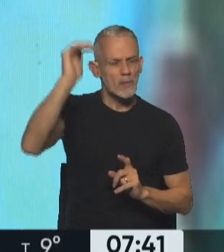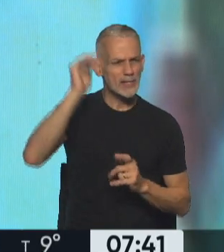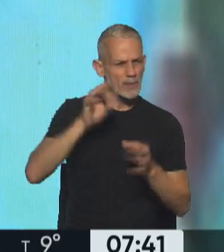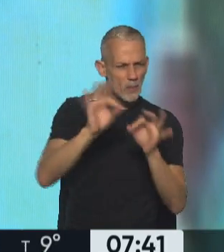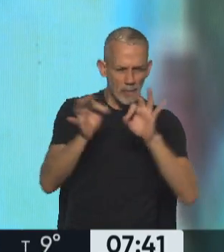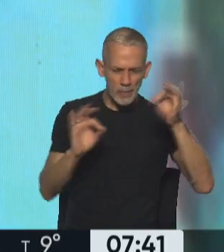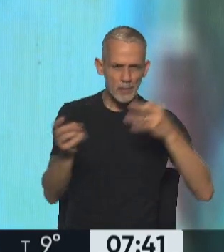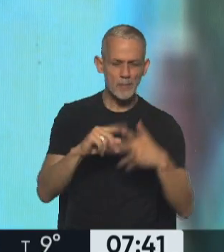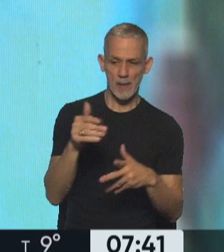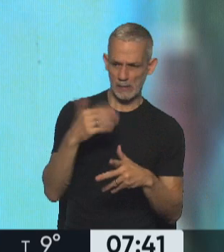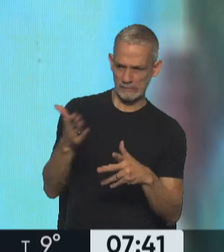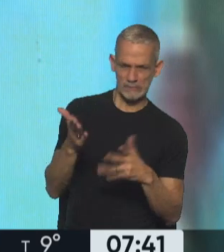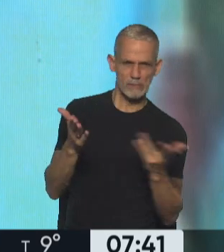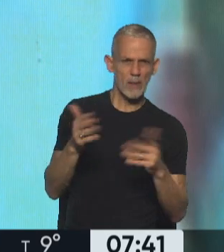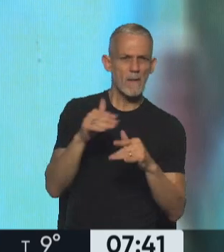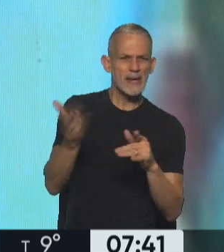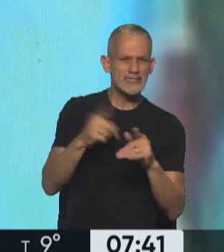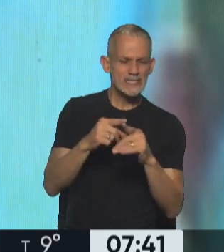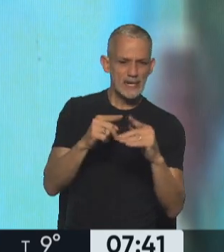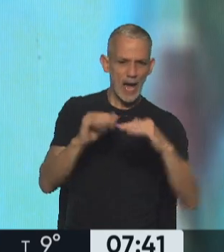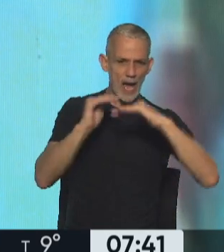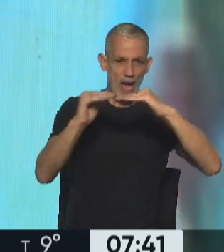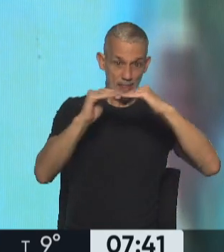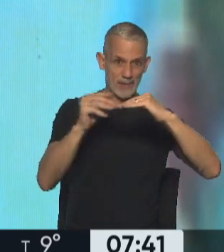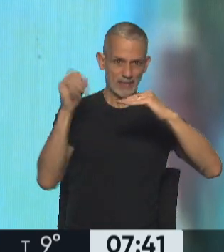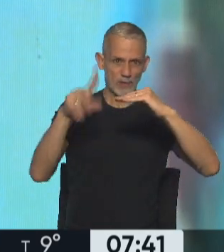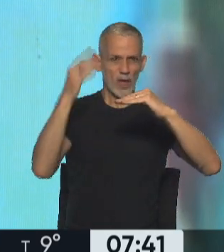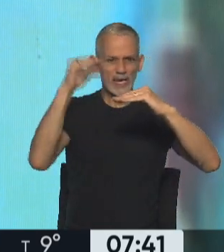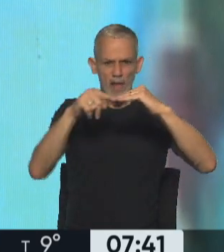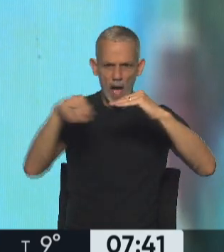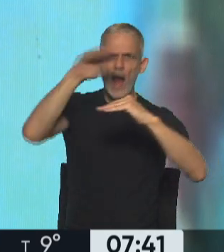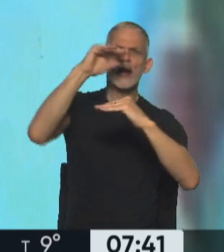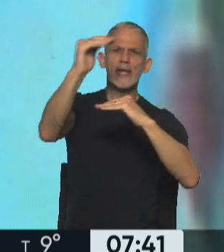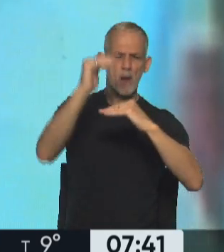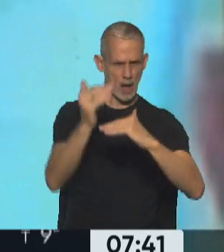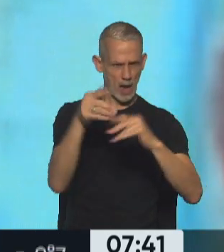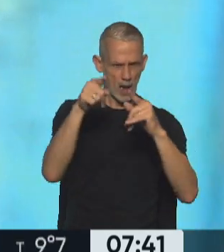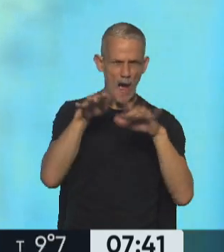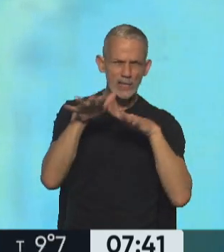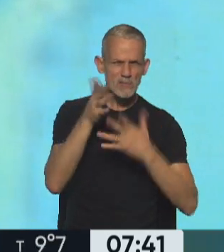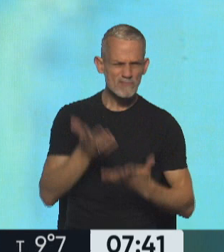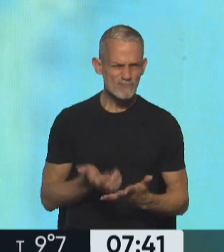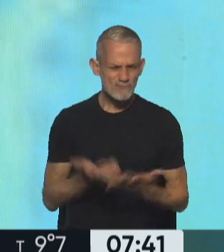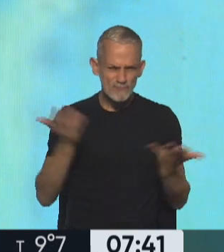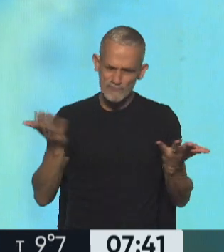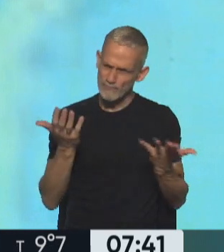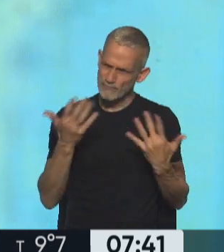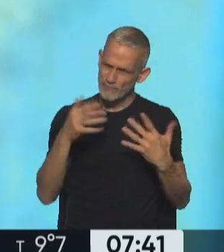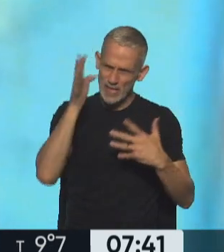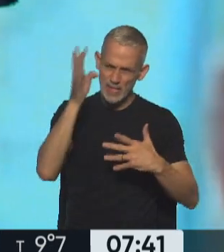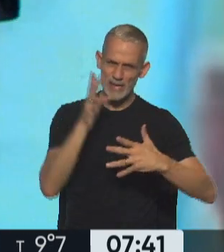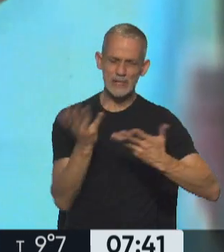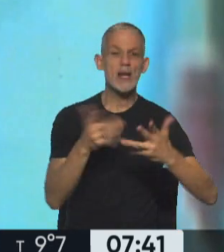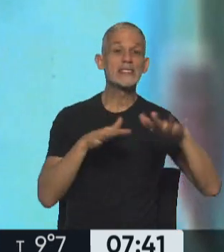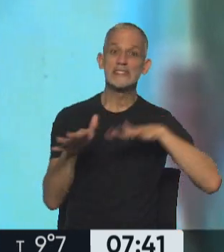en la vecina sobre el piso de Cristina Fernández de Kirchner, demasiadas cuestiones, ¿no? Como para que para una